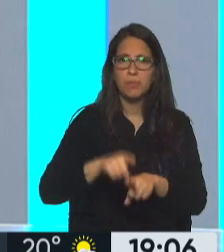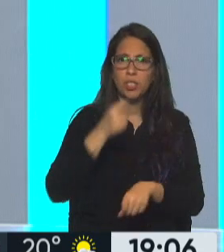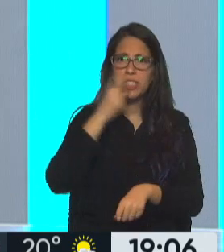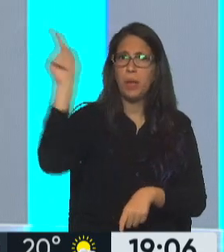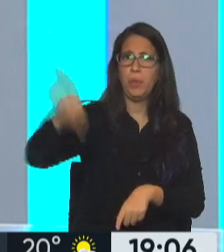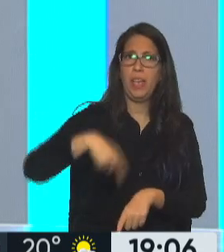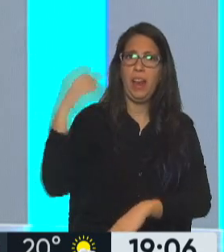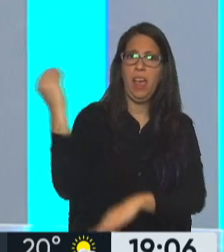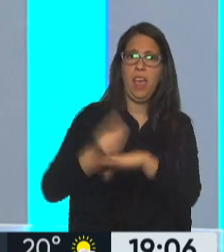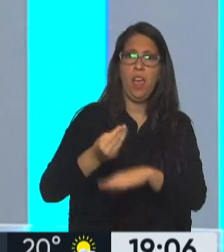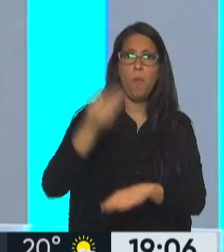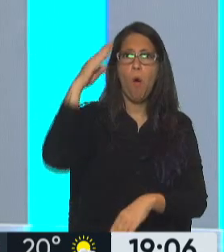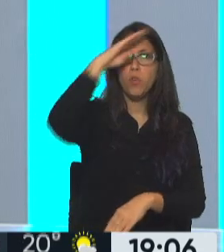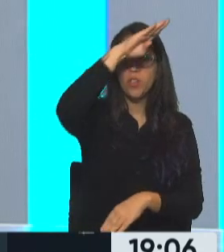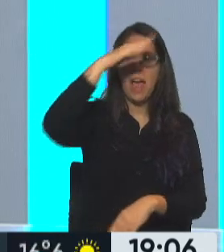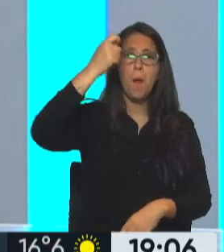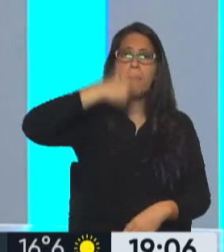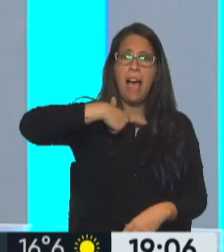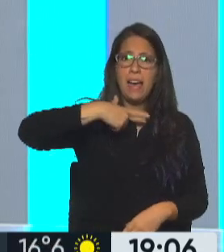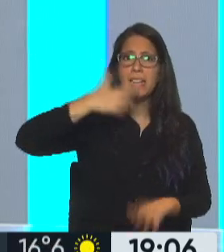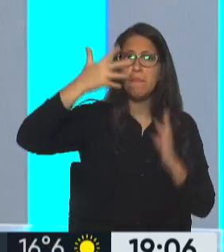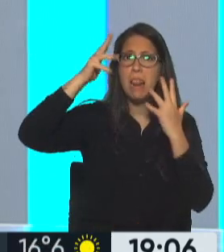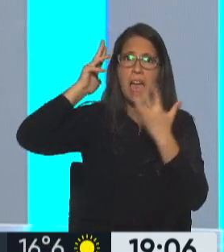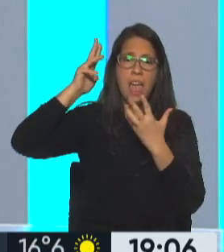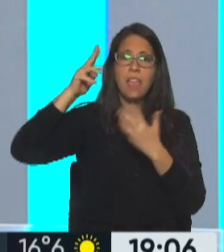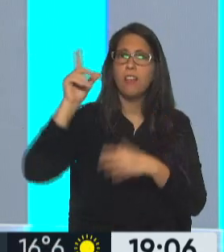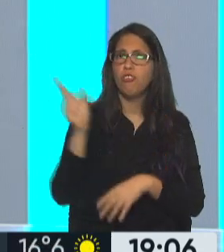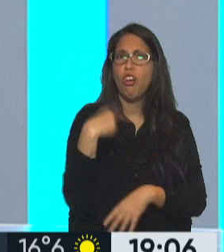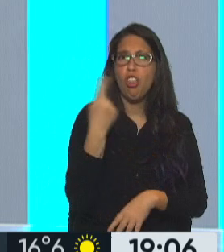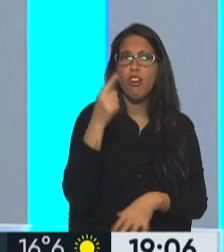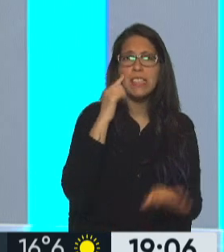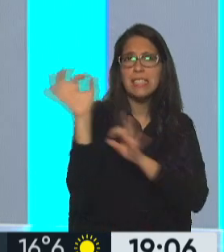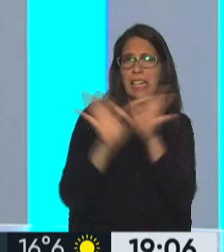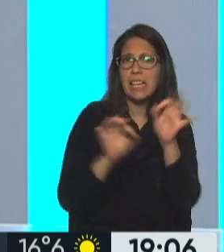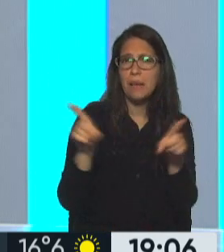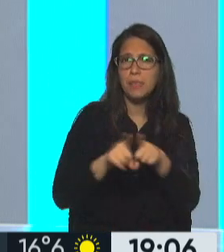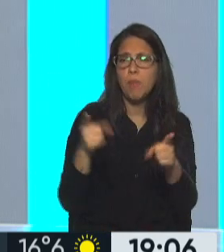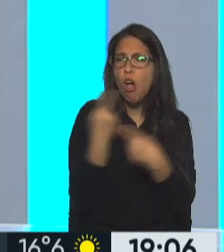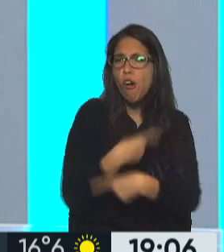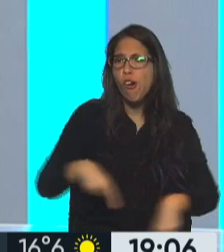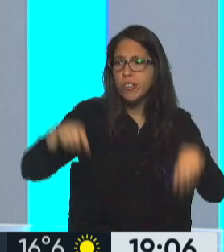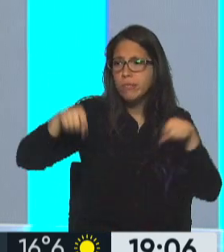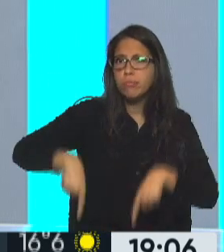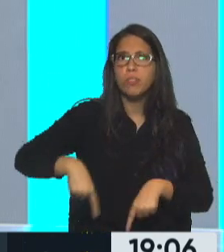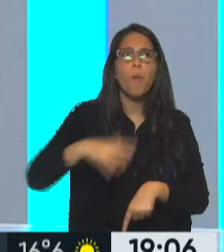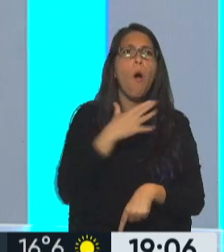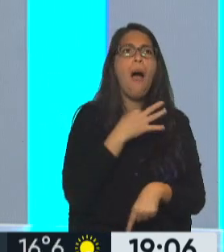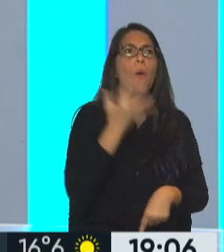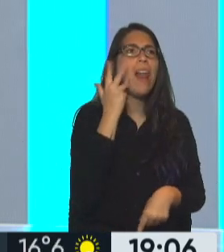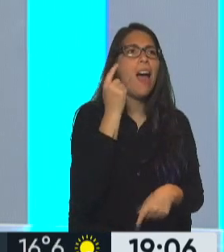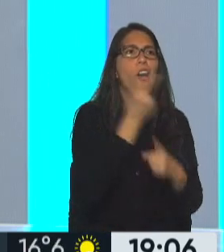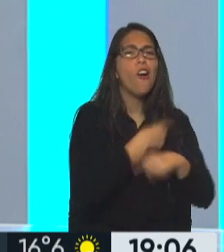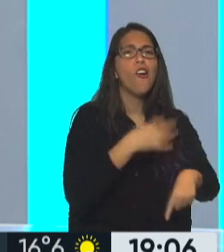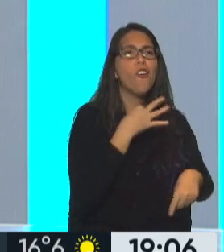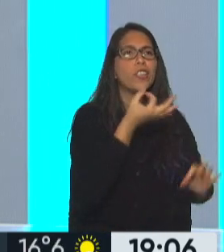personajes como bolsonaro macri mi ley es la misma estrategia no como vendemos la Joya de la abuela y con eso